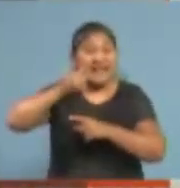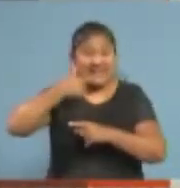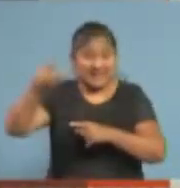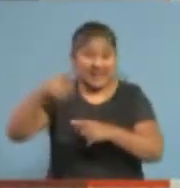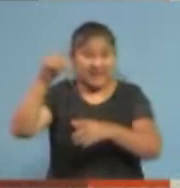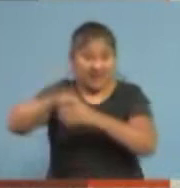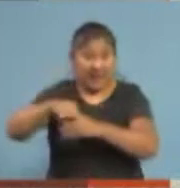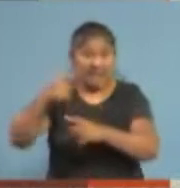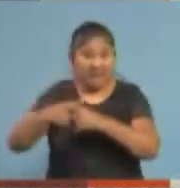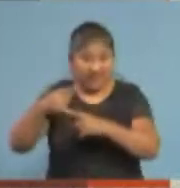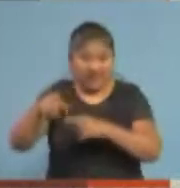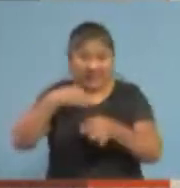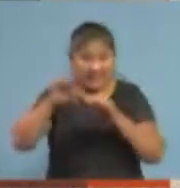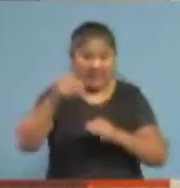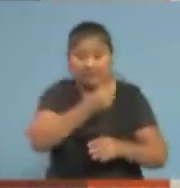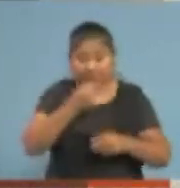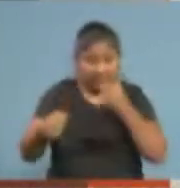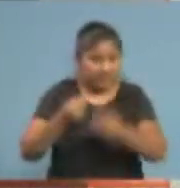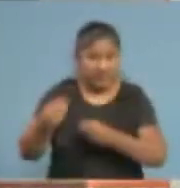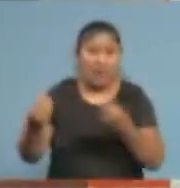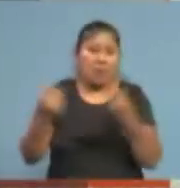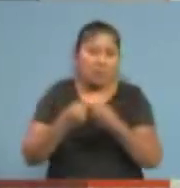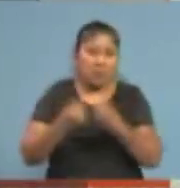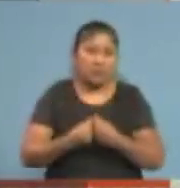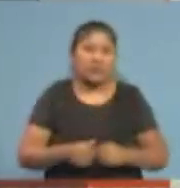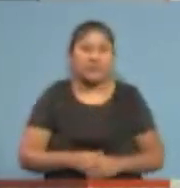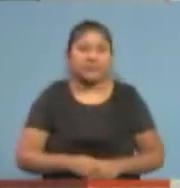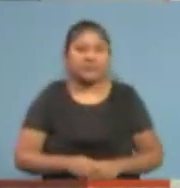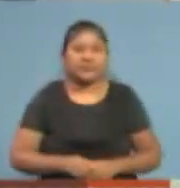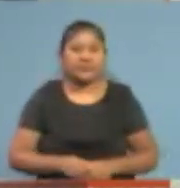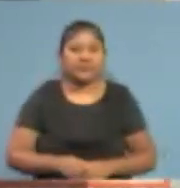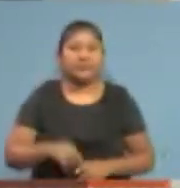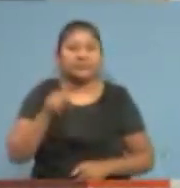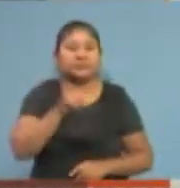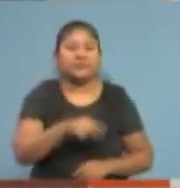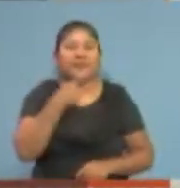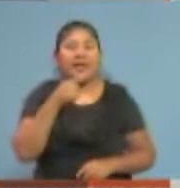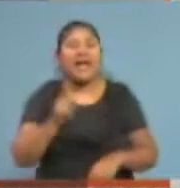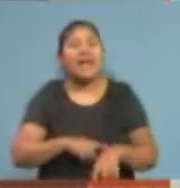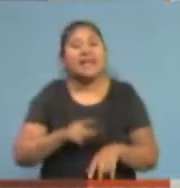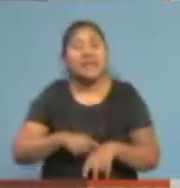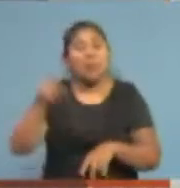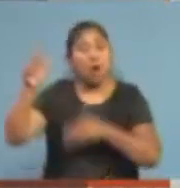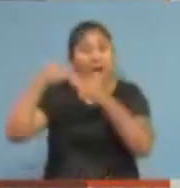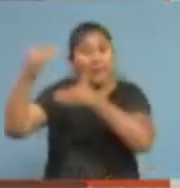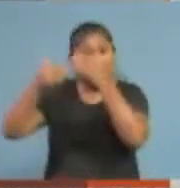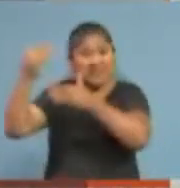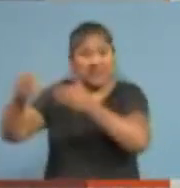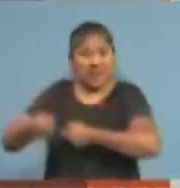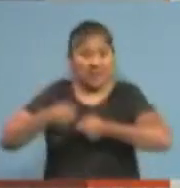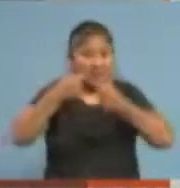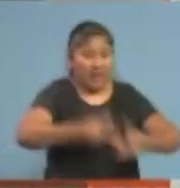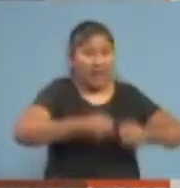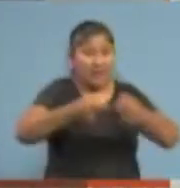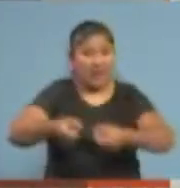eso es de dio pero de vigencia para la gente que pueda vender lo hace el curso y cuánto tiempo este curso este curso es solamente para el